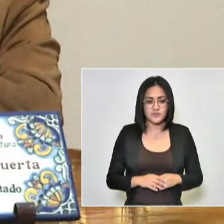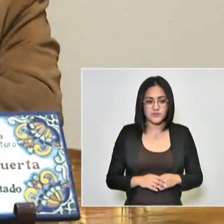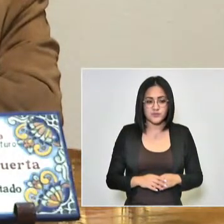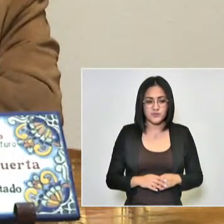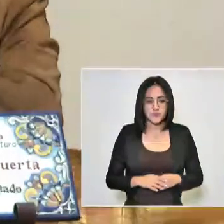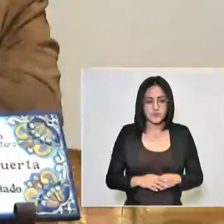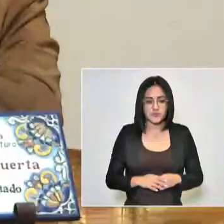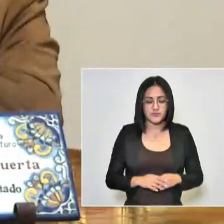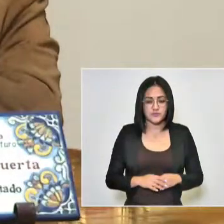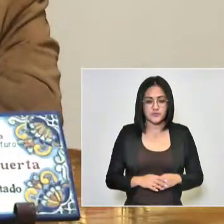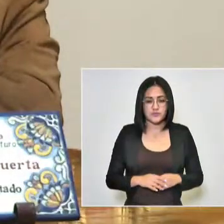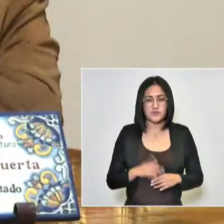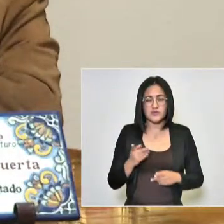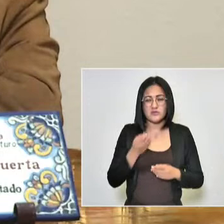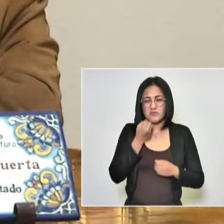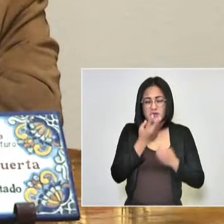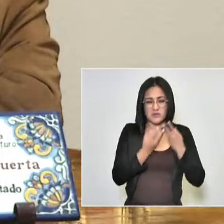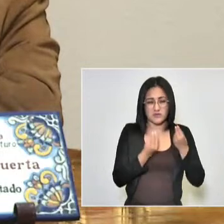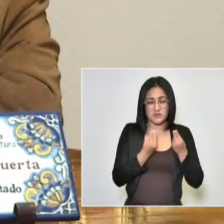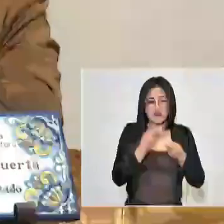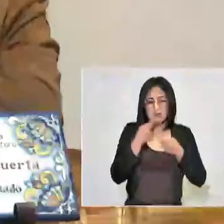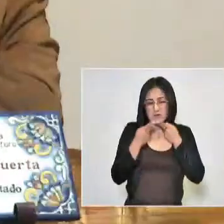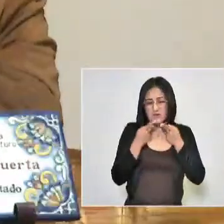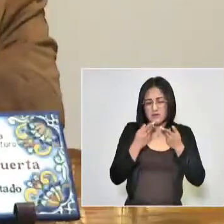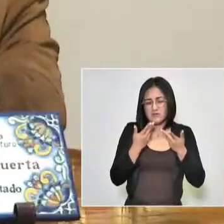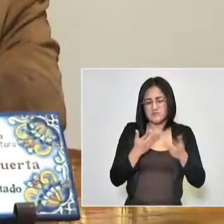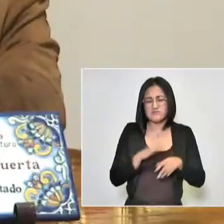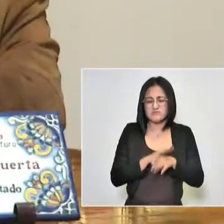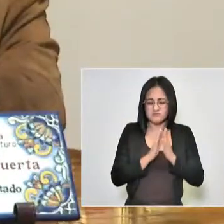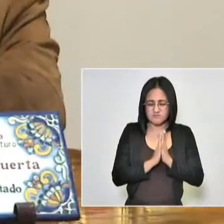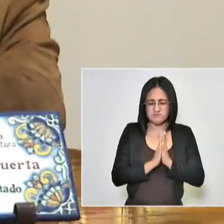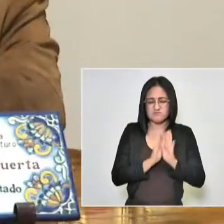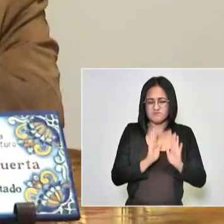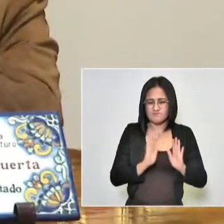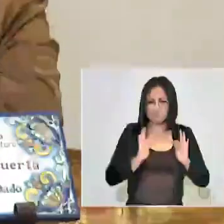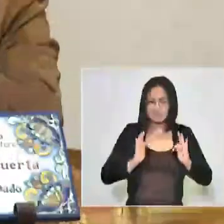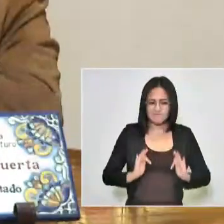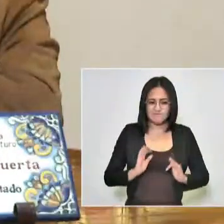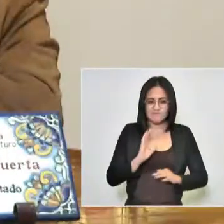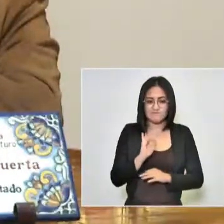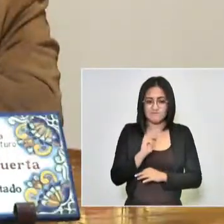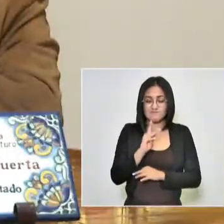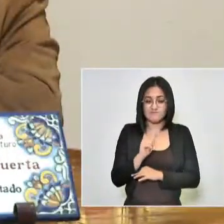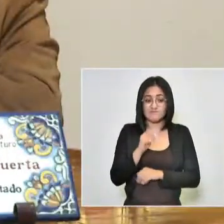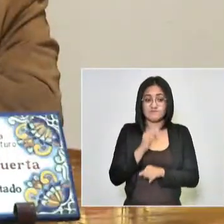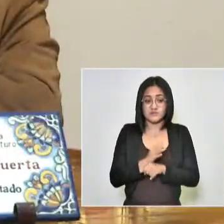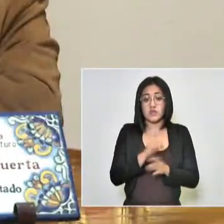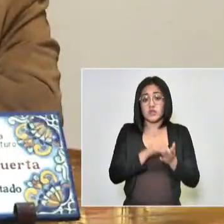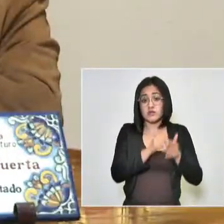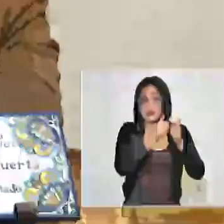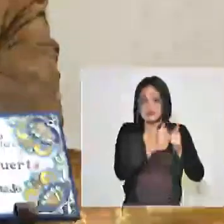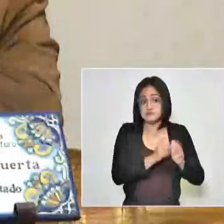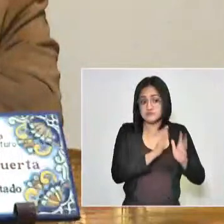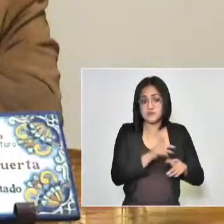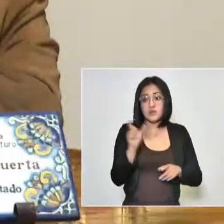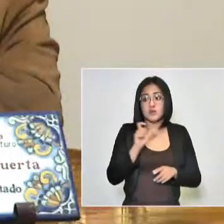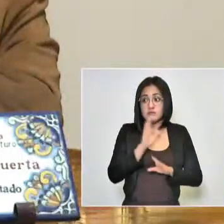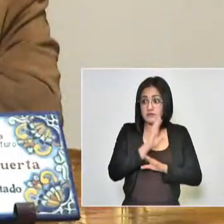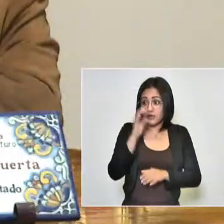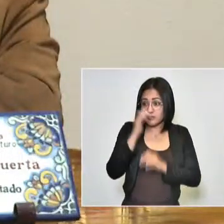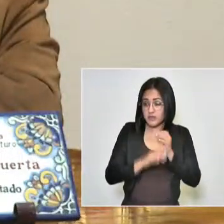con comentarios y con situaciones. El CIEPA iba a estar hasta que veamos el comportamiento de la